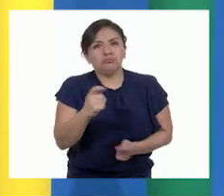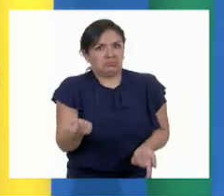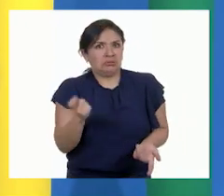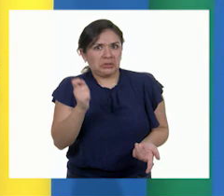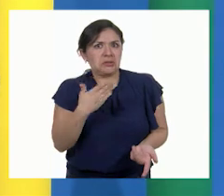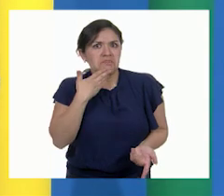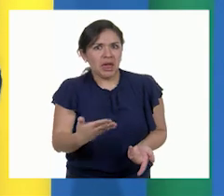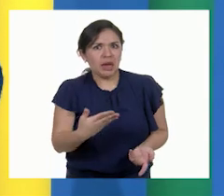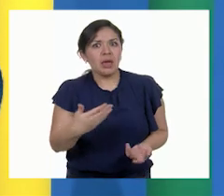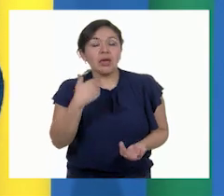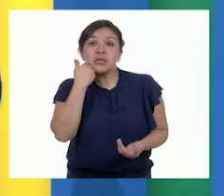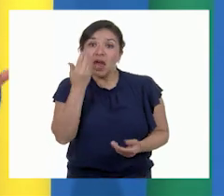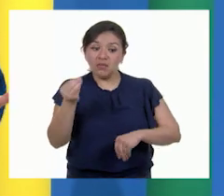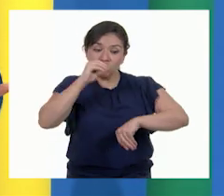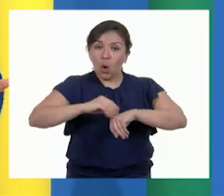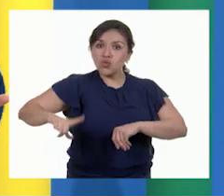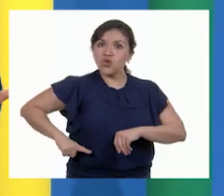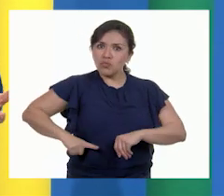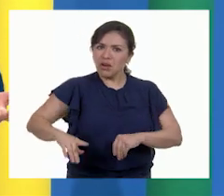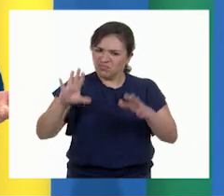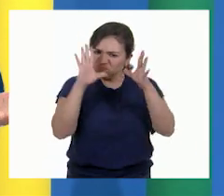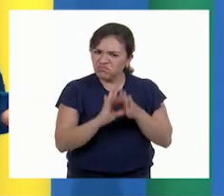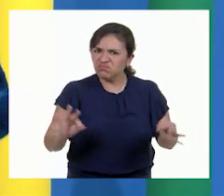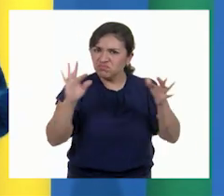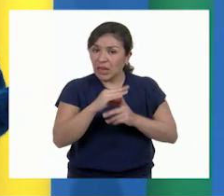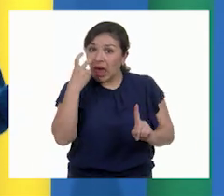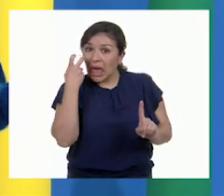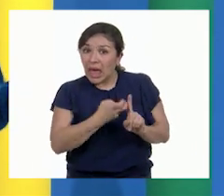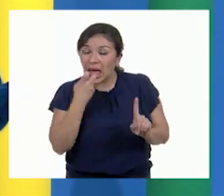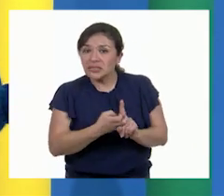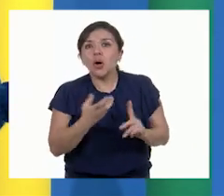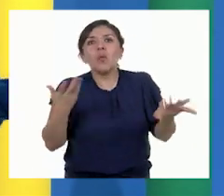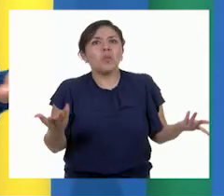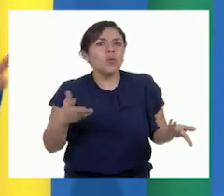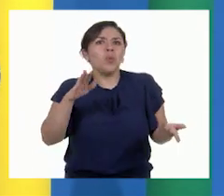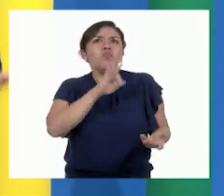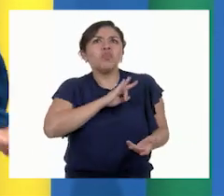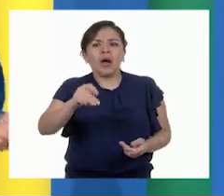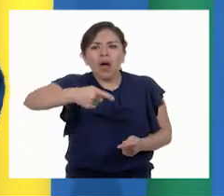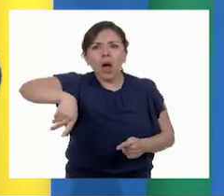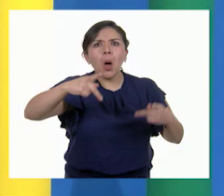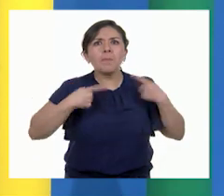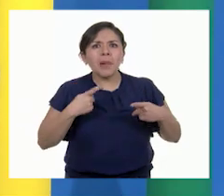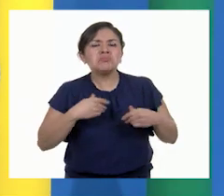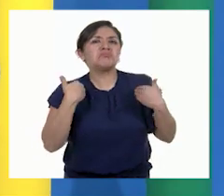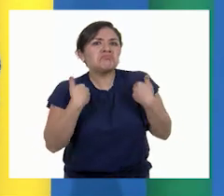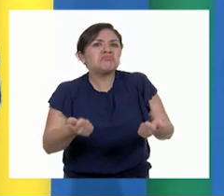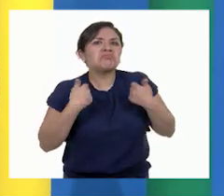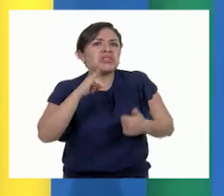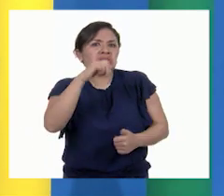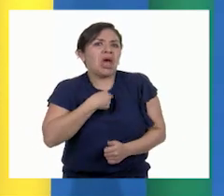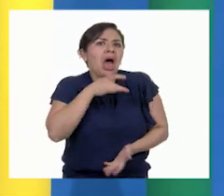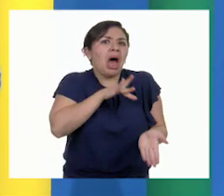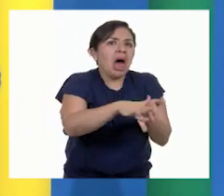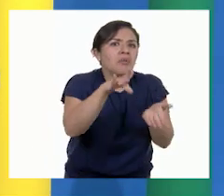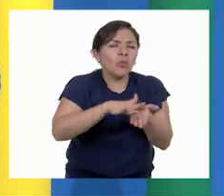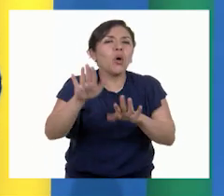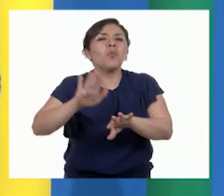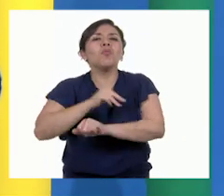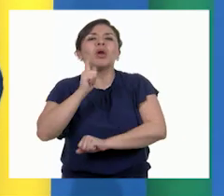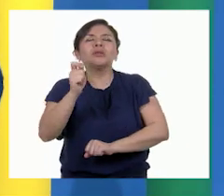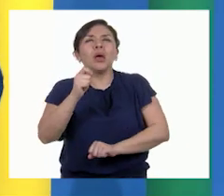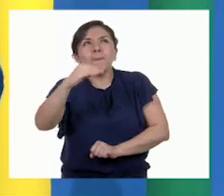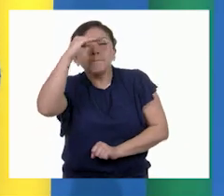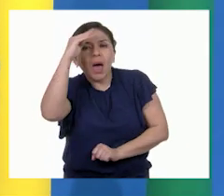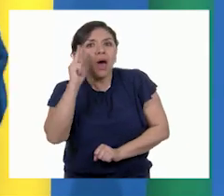eso era lo que prometía el gobierno de Porfirio Díaz, supongo que no era tan difícil que lo apoyaran, sobre todo considerando el